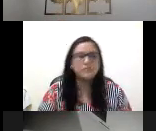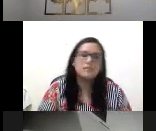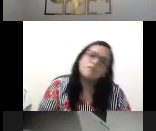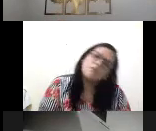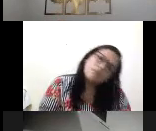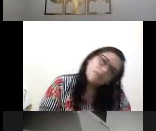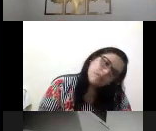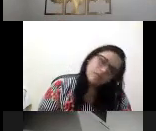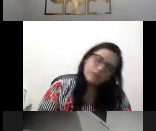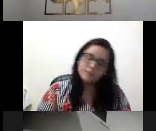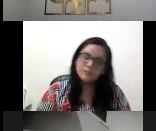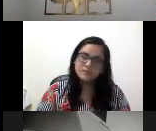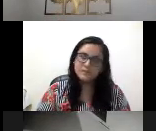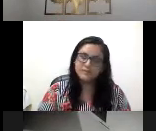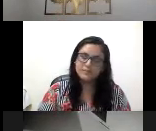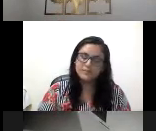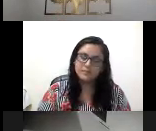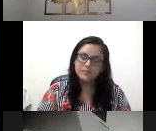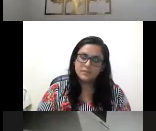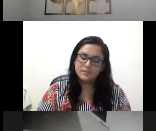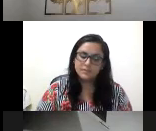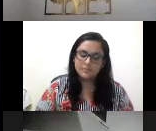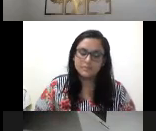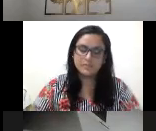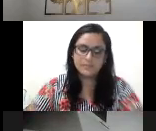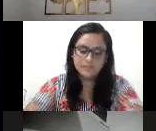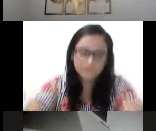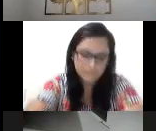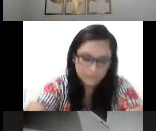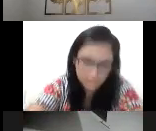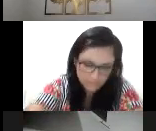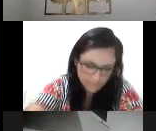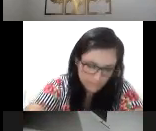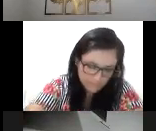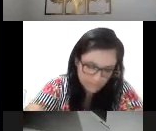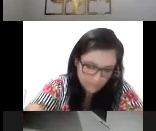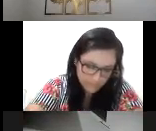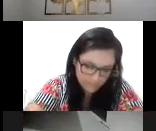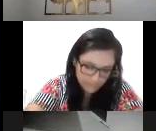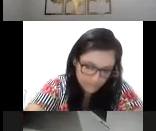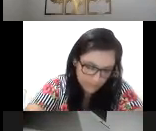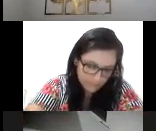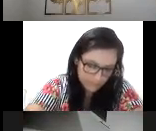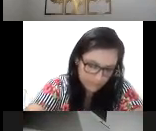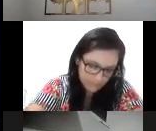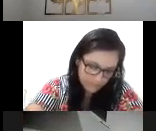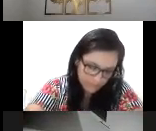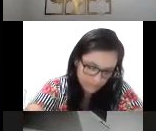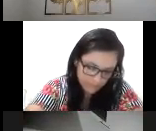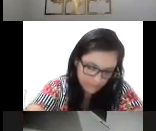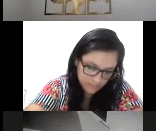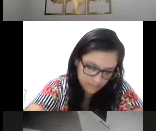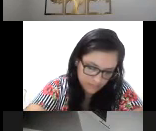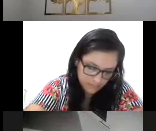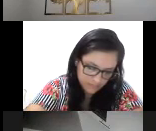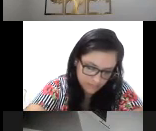de que ya la China continental estaba ya extendiéndose o contaminada del virus. Por eso es importante mencionar que Europa todavía no